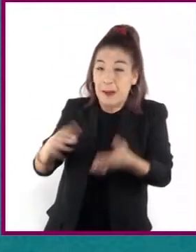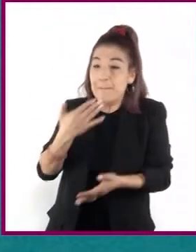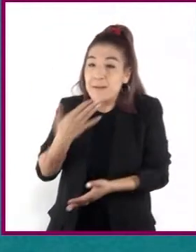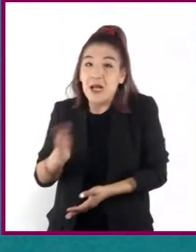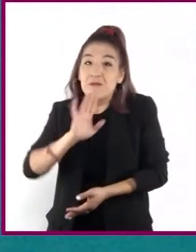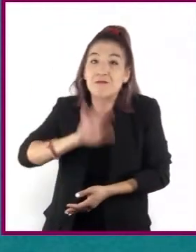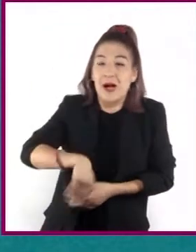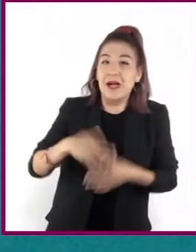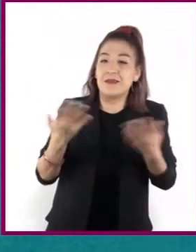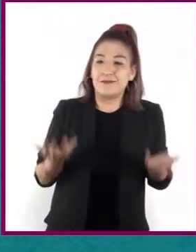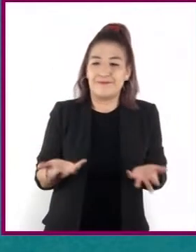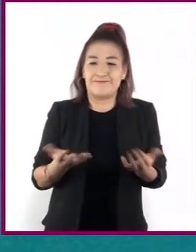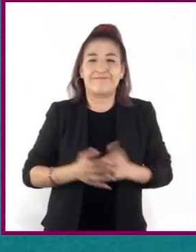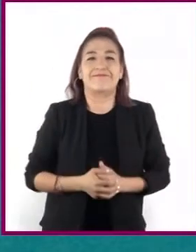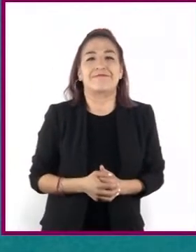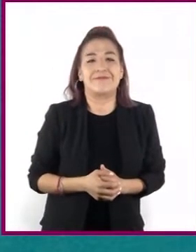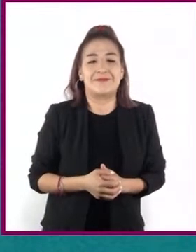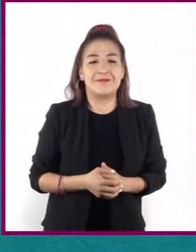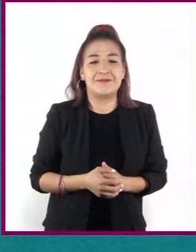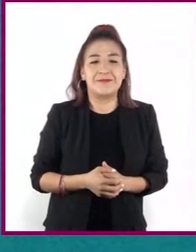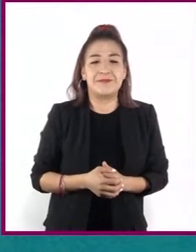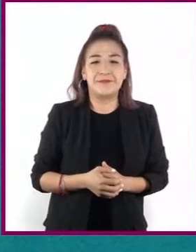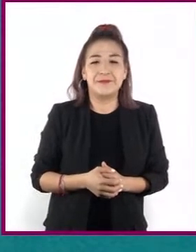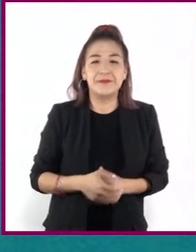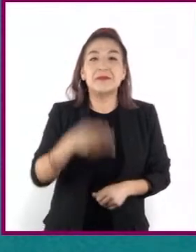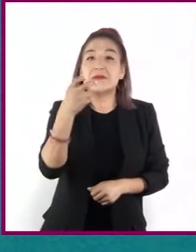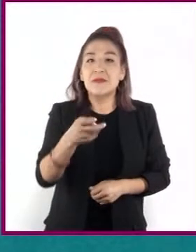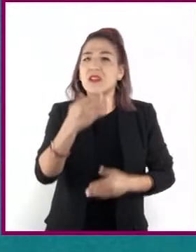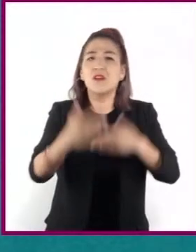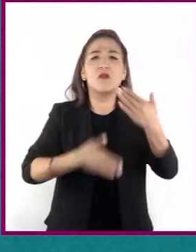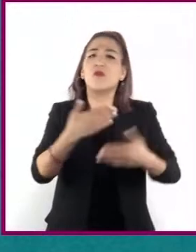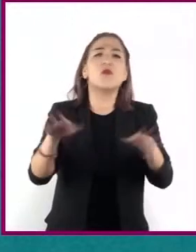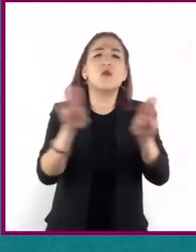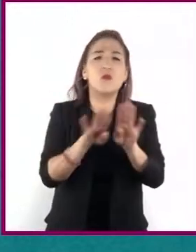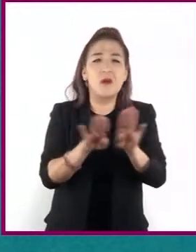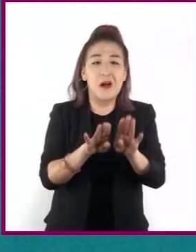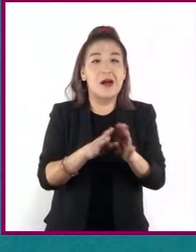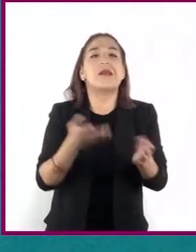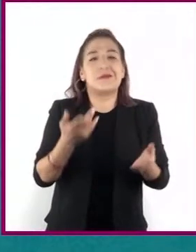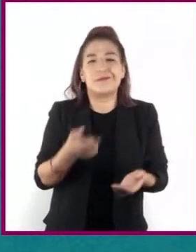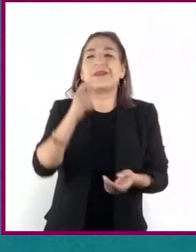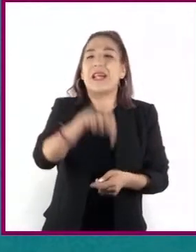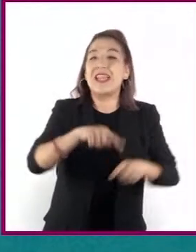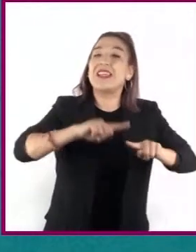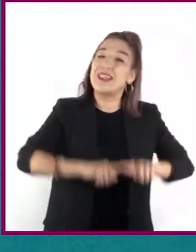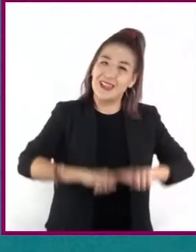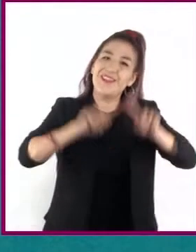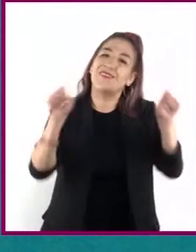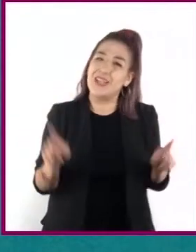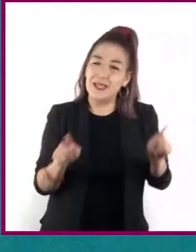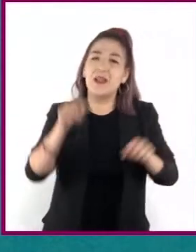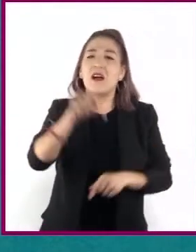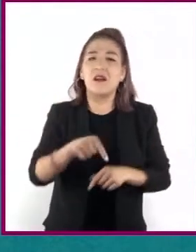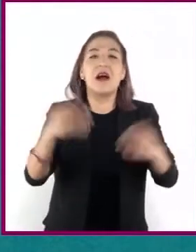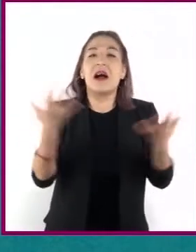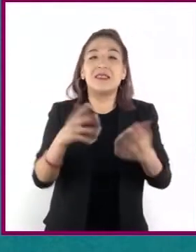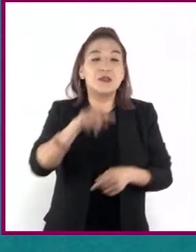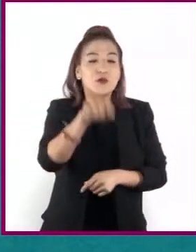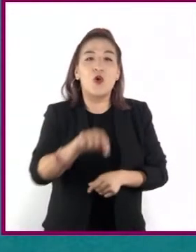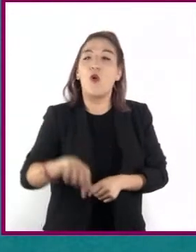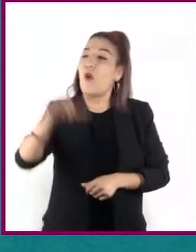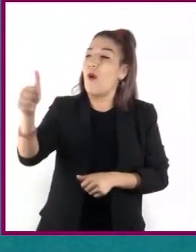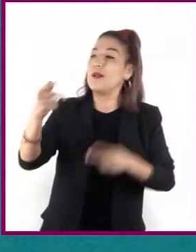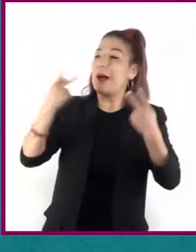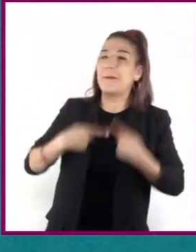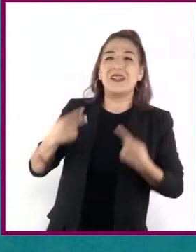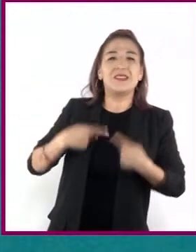fueron aprendidos correctamente. Este procedimiento es externo, es decir, lo realiza un tercero,